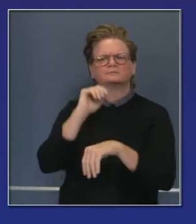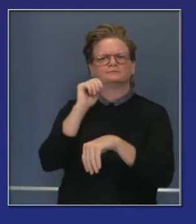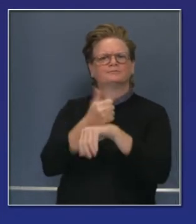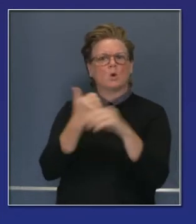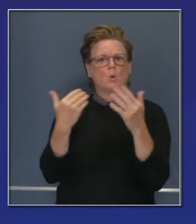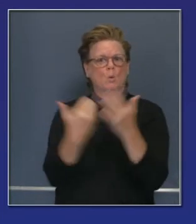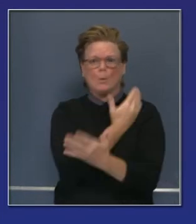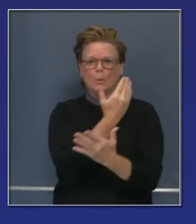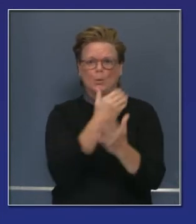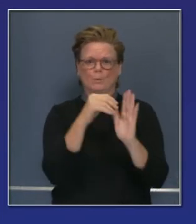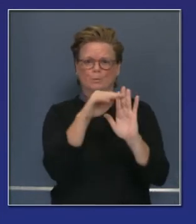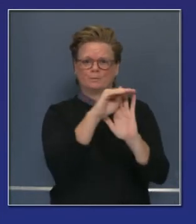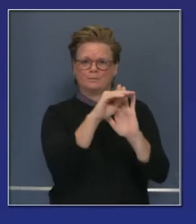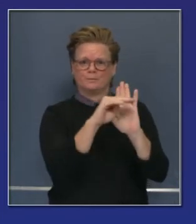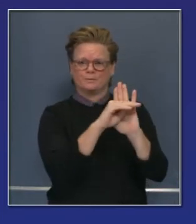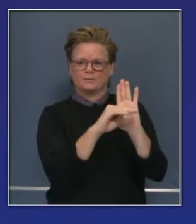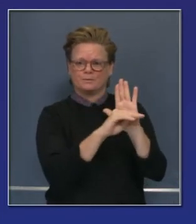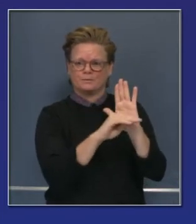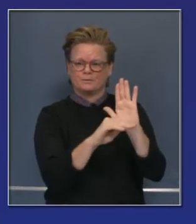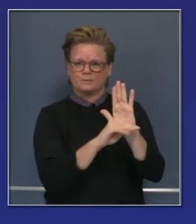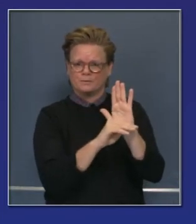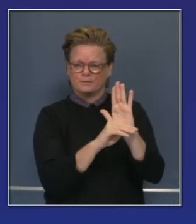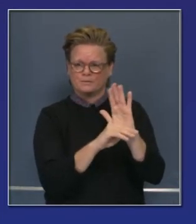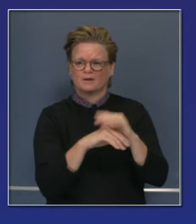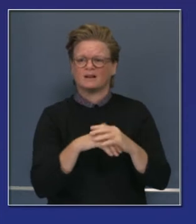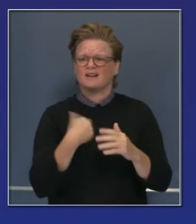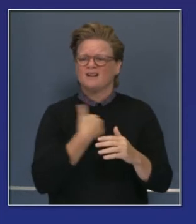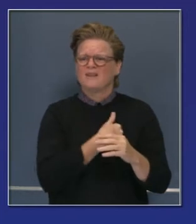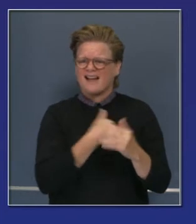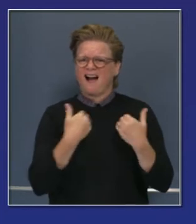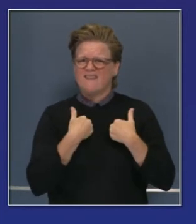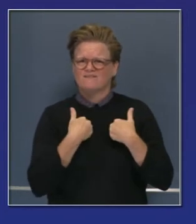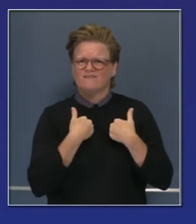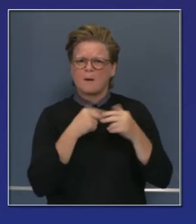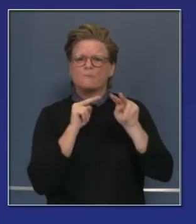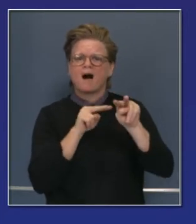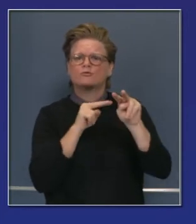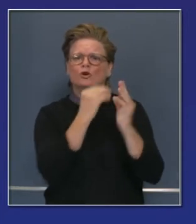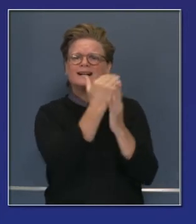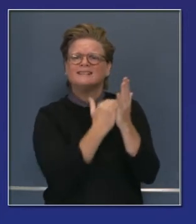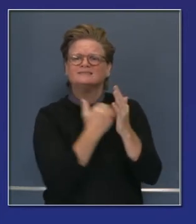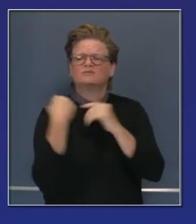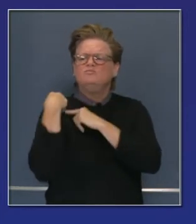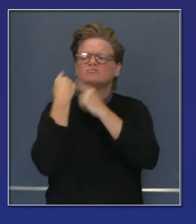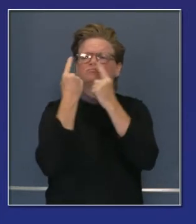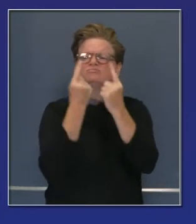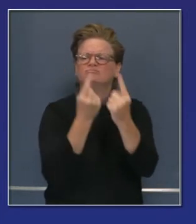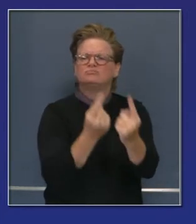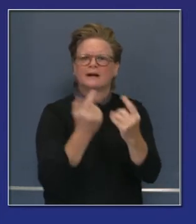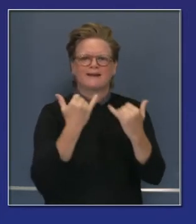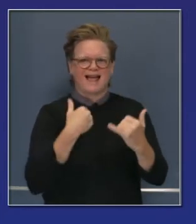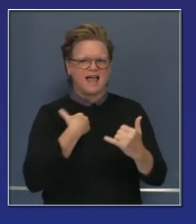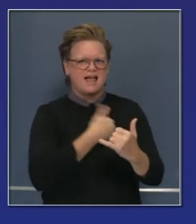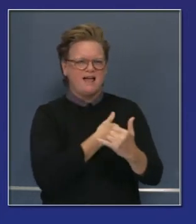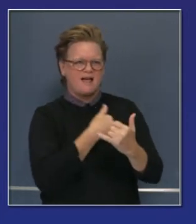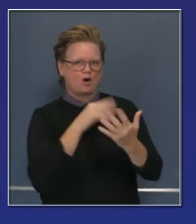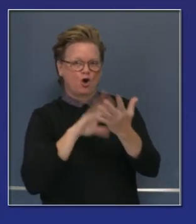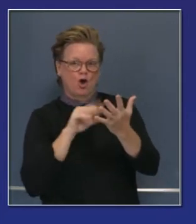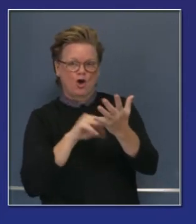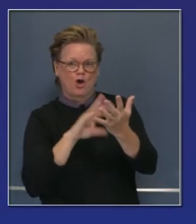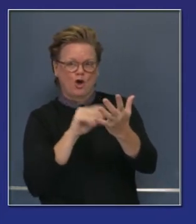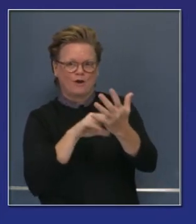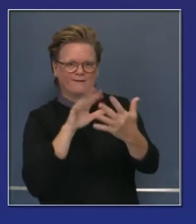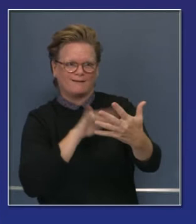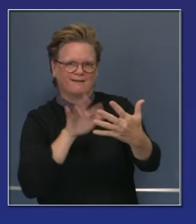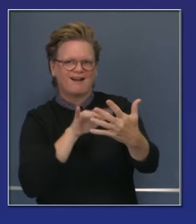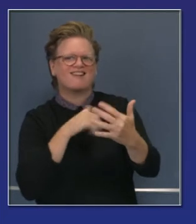la infraestructura de la vieja lista de monitoreo a una lista más dinámica, que esperamos que no sea solo más dinámica,